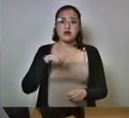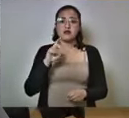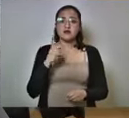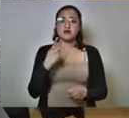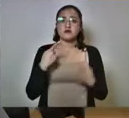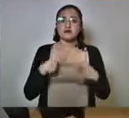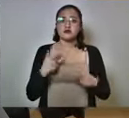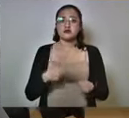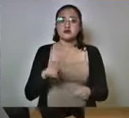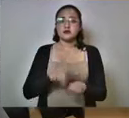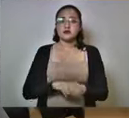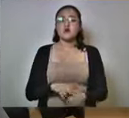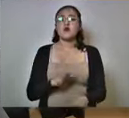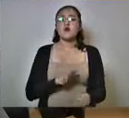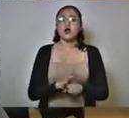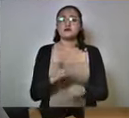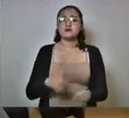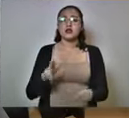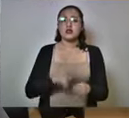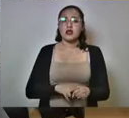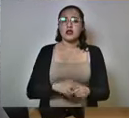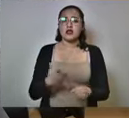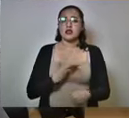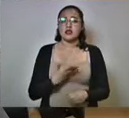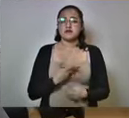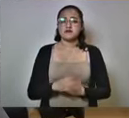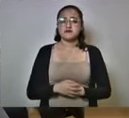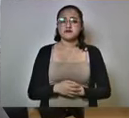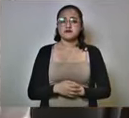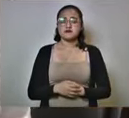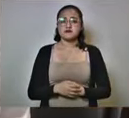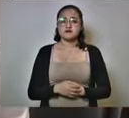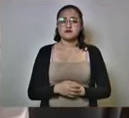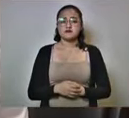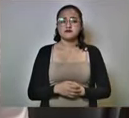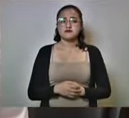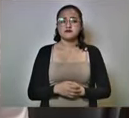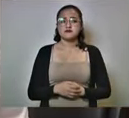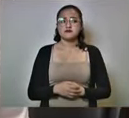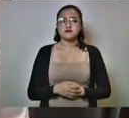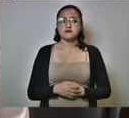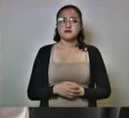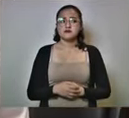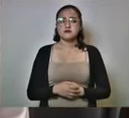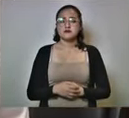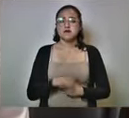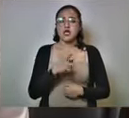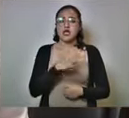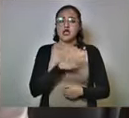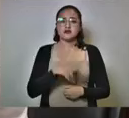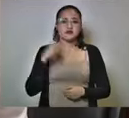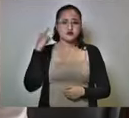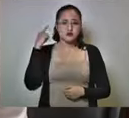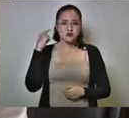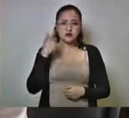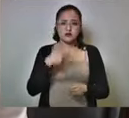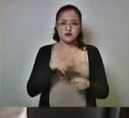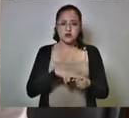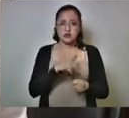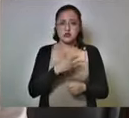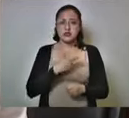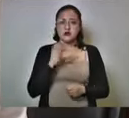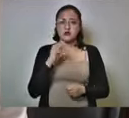31, señor. ¿En qué hospitales están, doctor? Estamos hablando del General de Cholula,